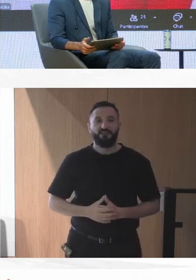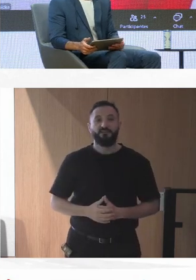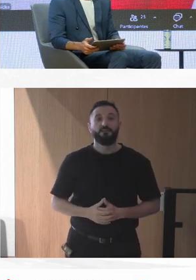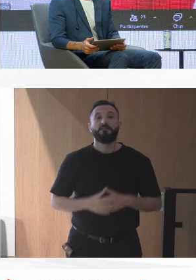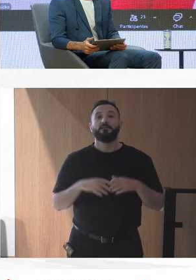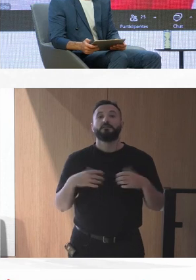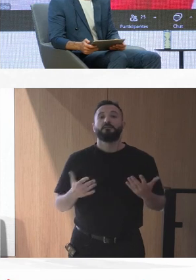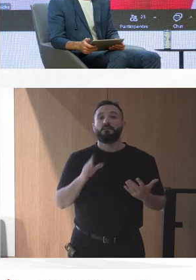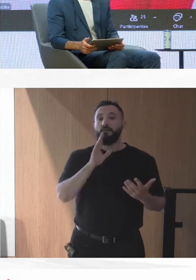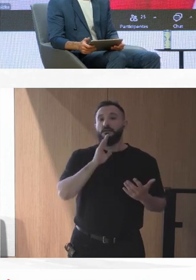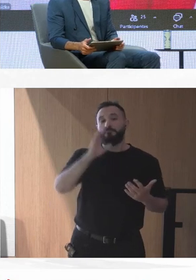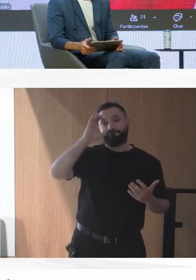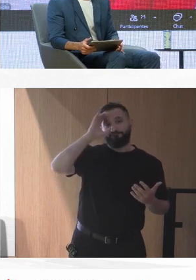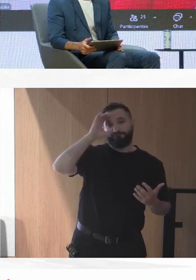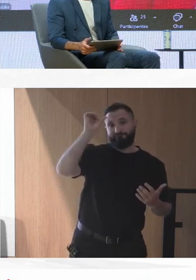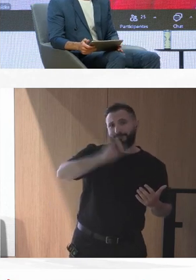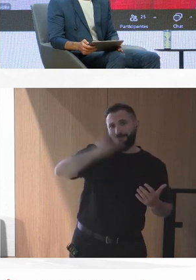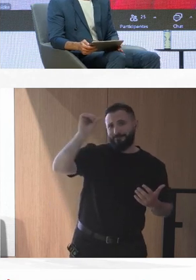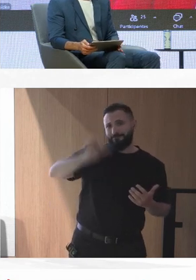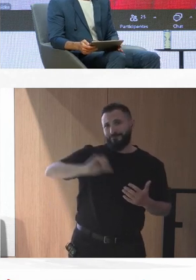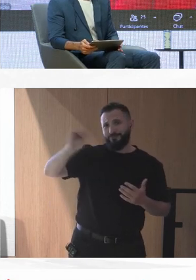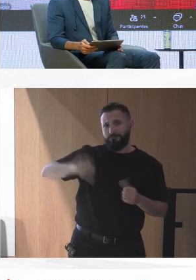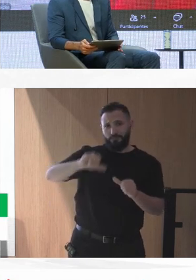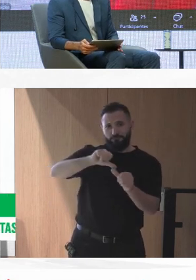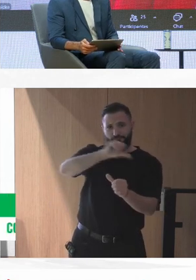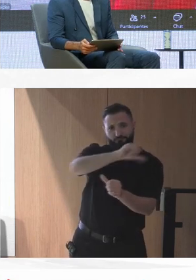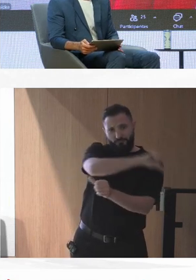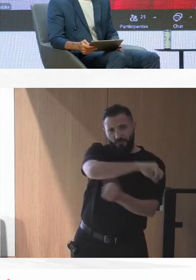como hemos oído ya en varias ocasiones,